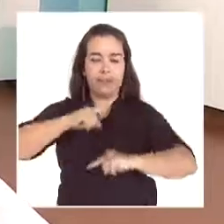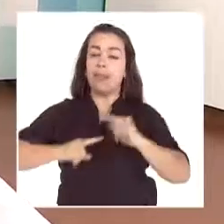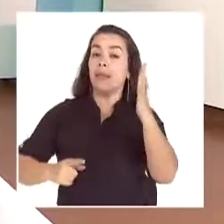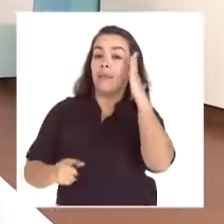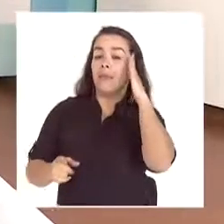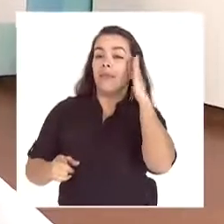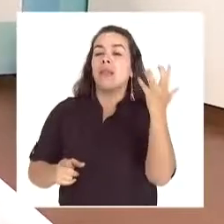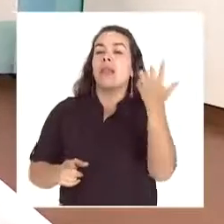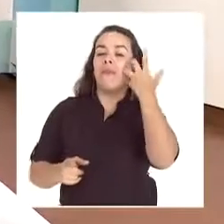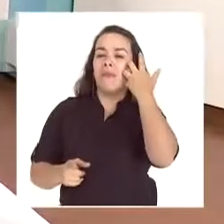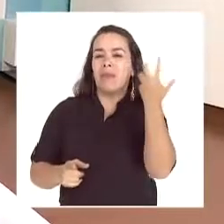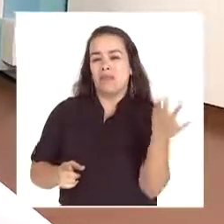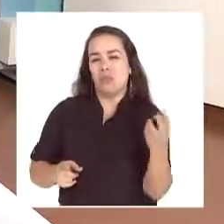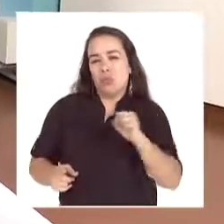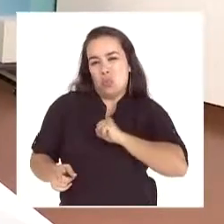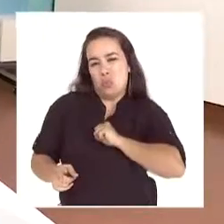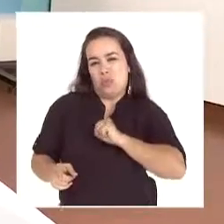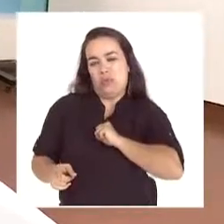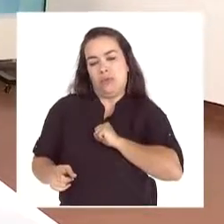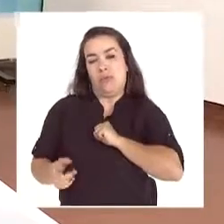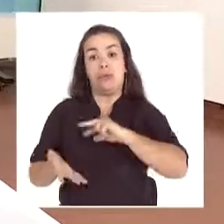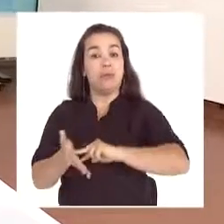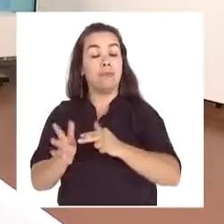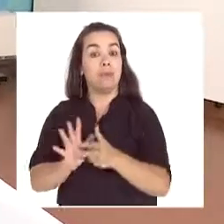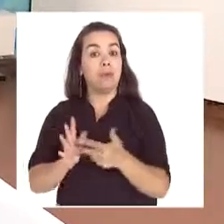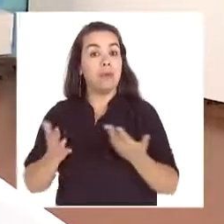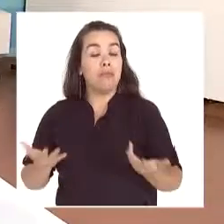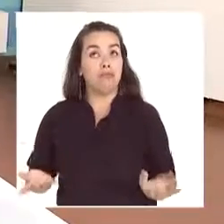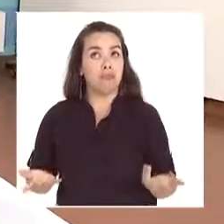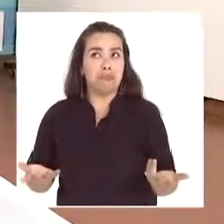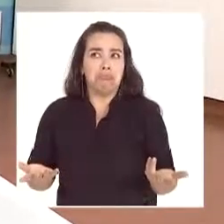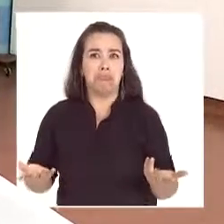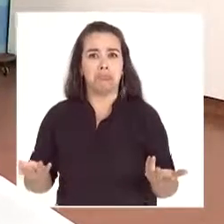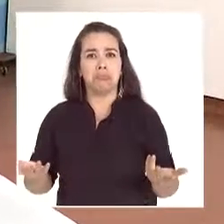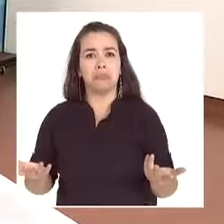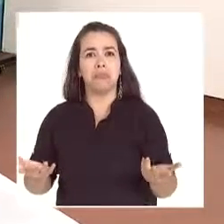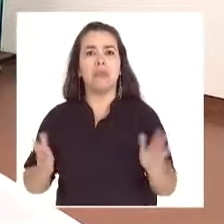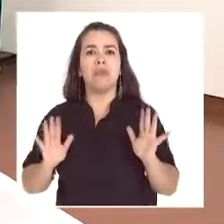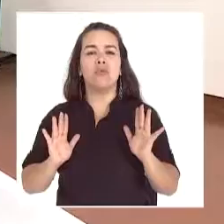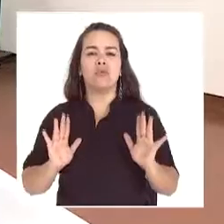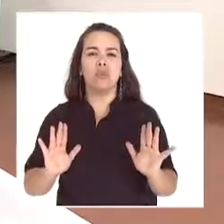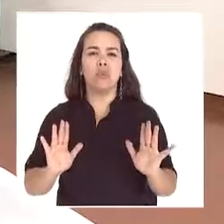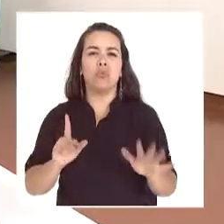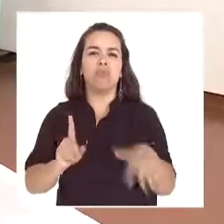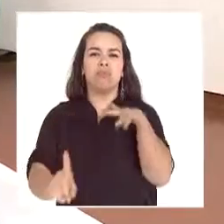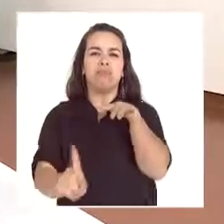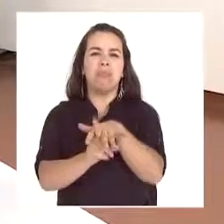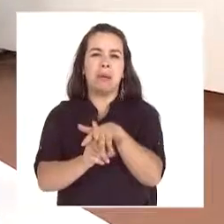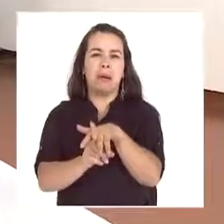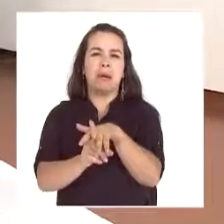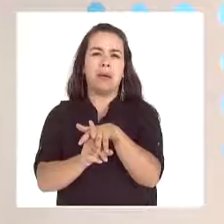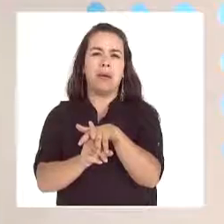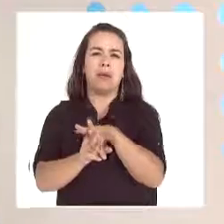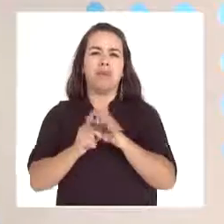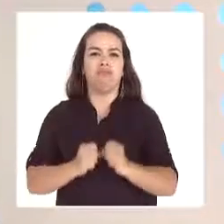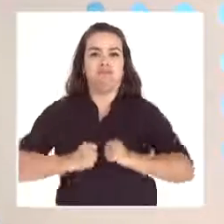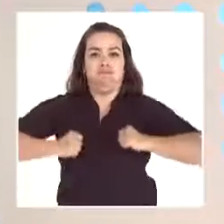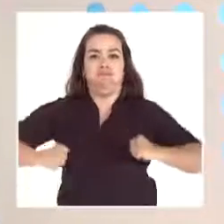claramente la enfermedad coronaria no es solo una condición que afecte a las personas con